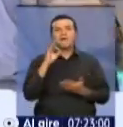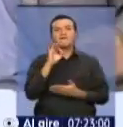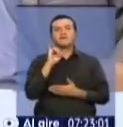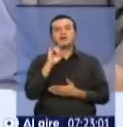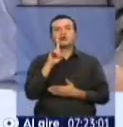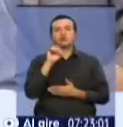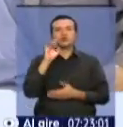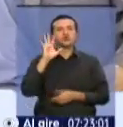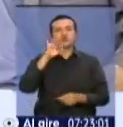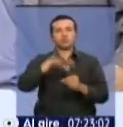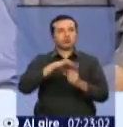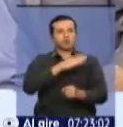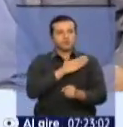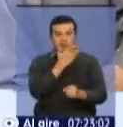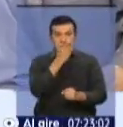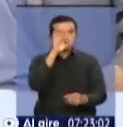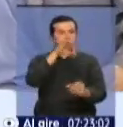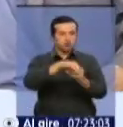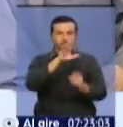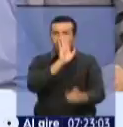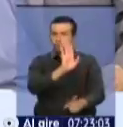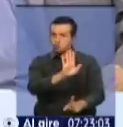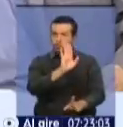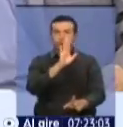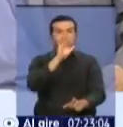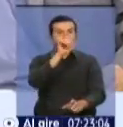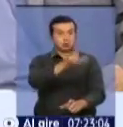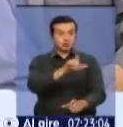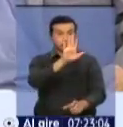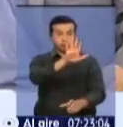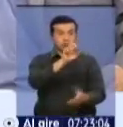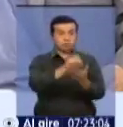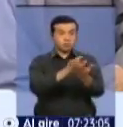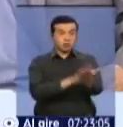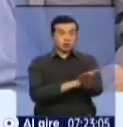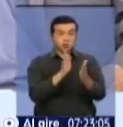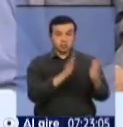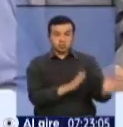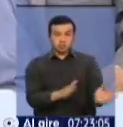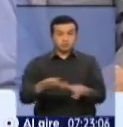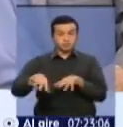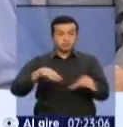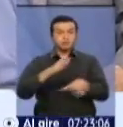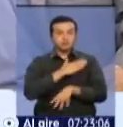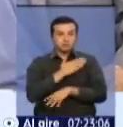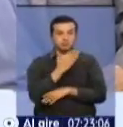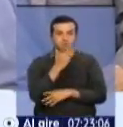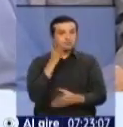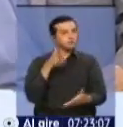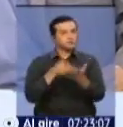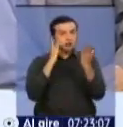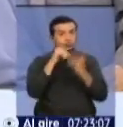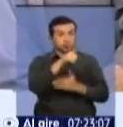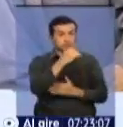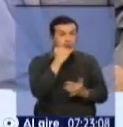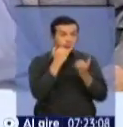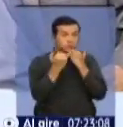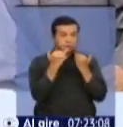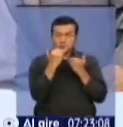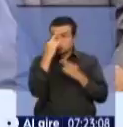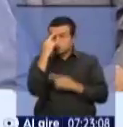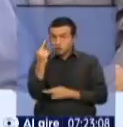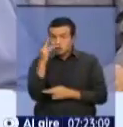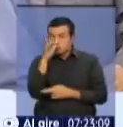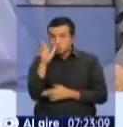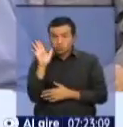Yo voto por el que confío. Y como voto por el plan de acción del que confío, le reclamo cuando ese plan de acción ha sido